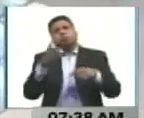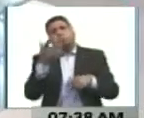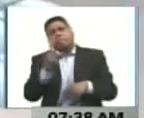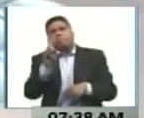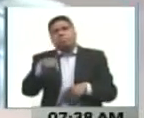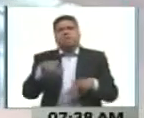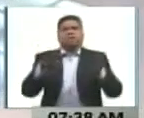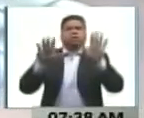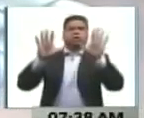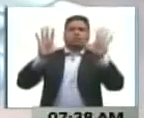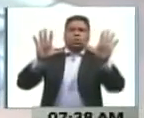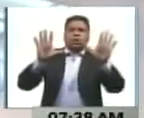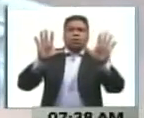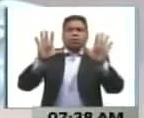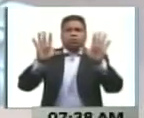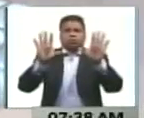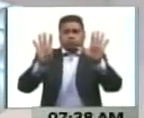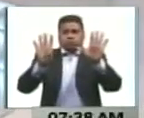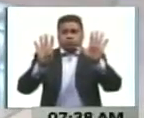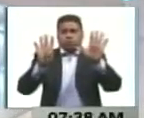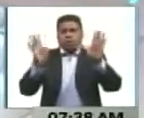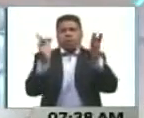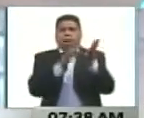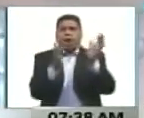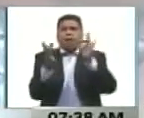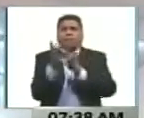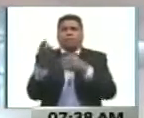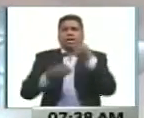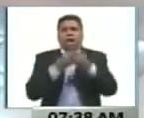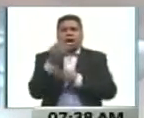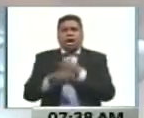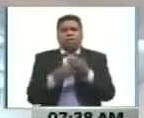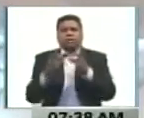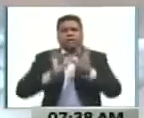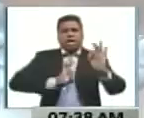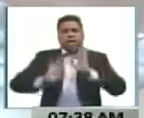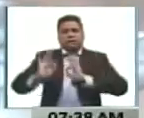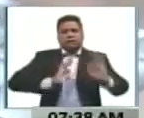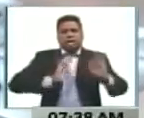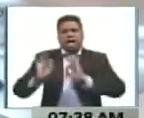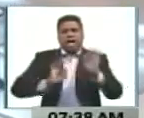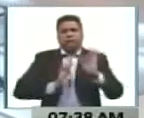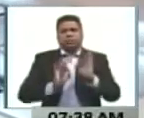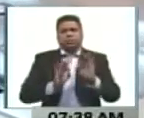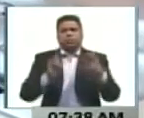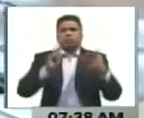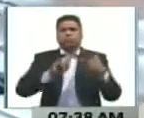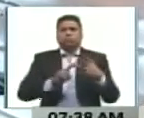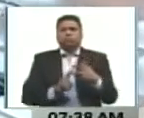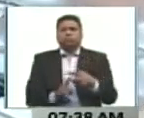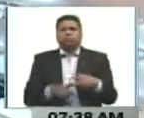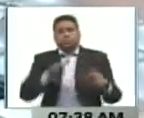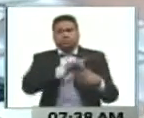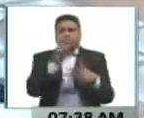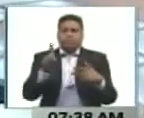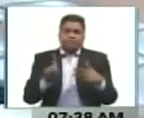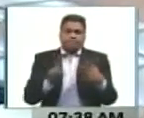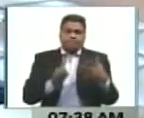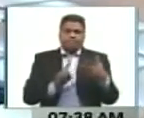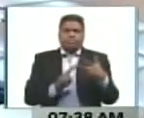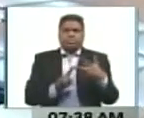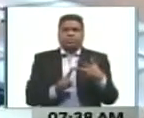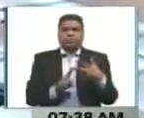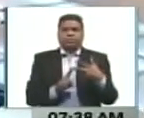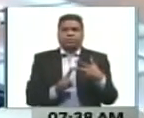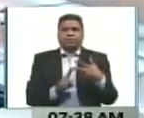foros abiertos, igual que en el Teatro Bolívar y en la Casa Robert Serra y Teatro La Alameda. Luego se suman al Congreso de la Patria, se